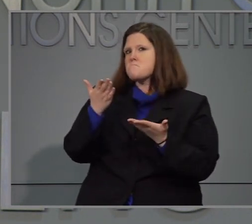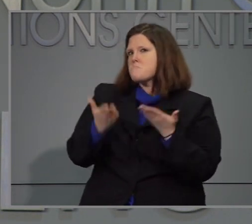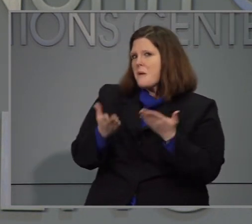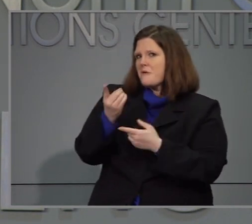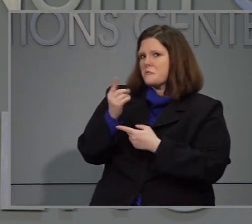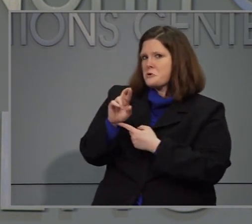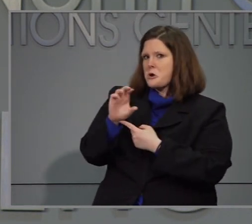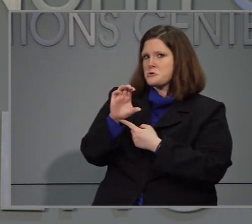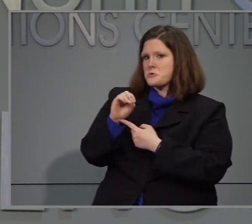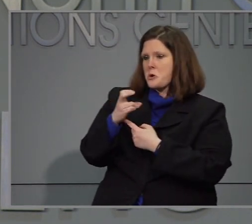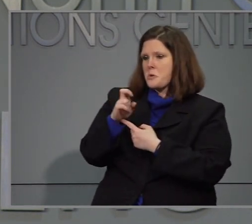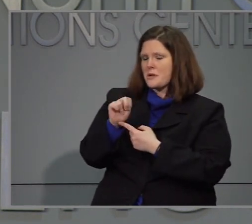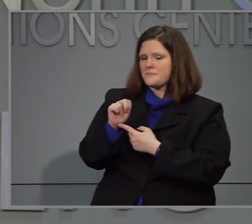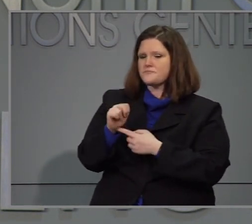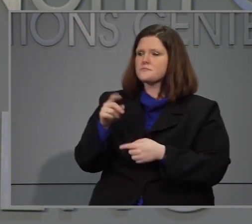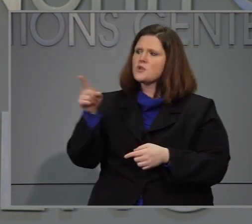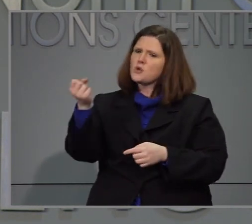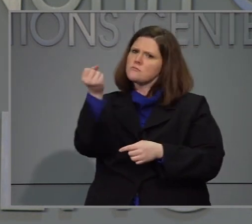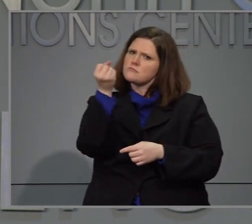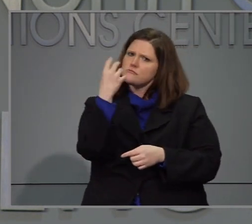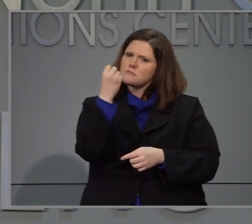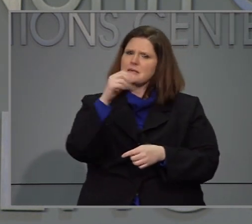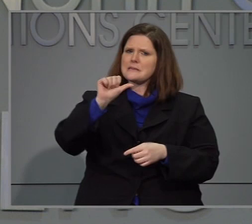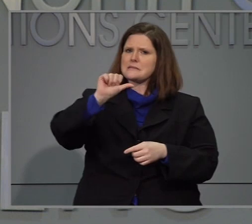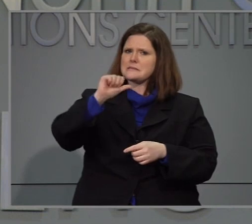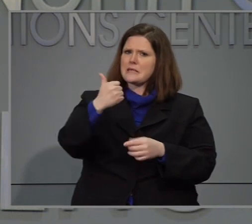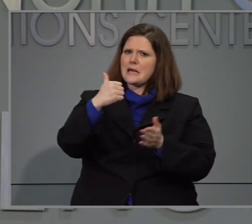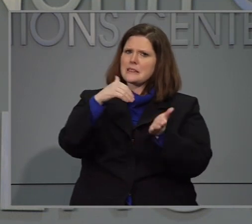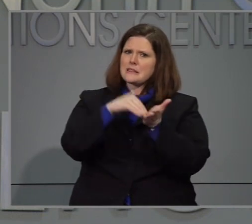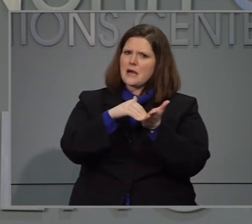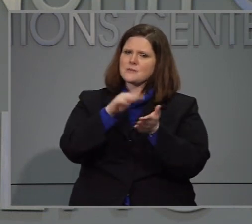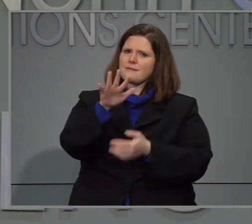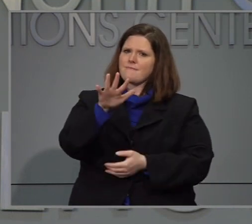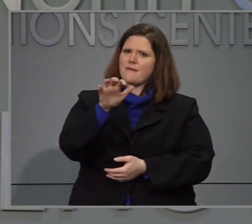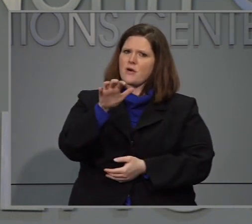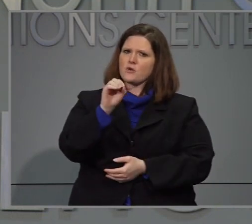quizás para la doctora Cohen. Escuchamos esas cifras.